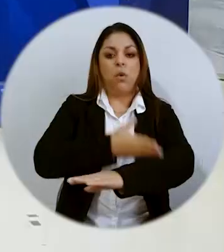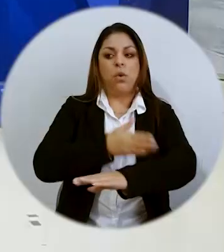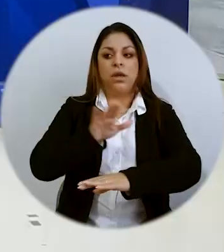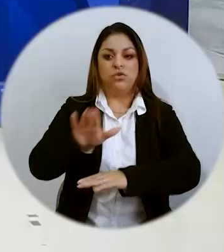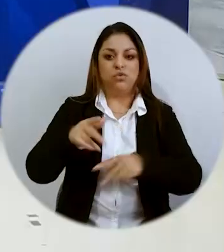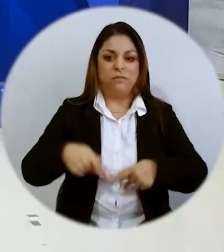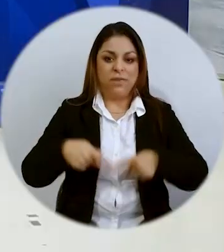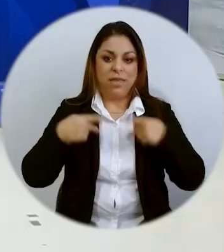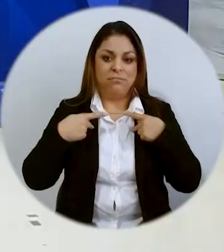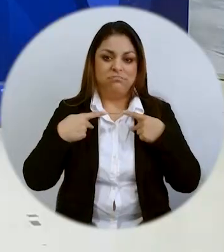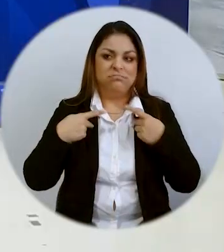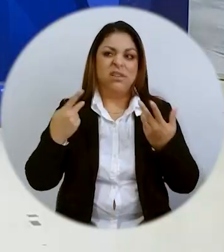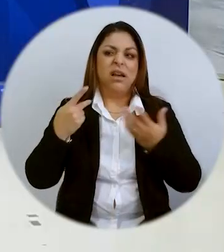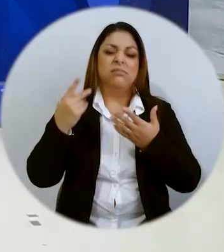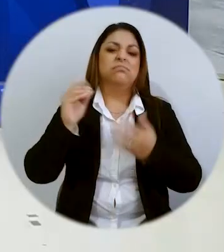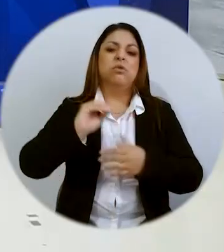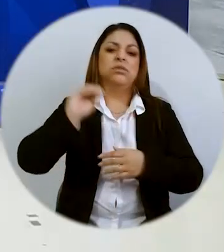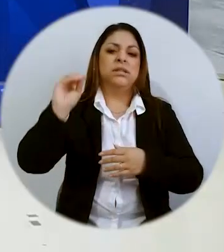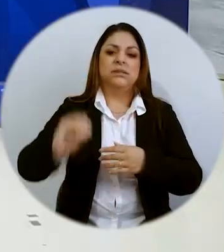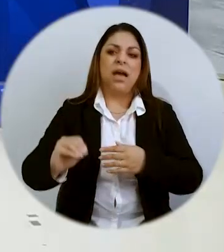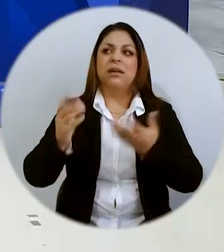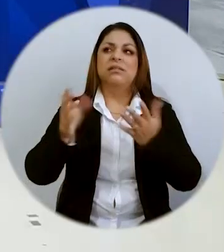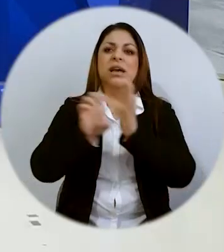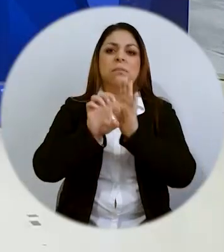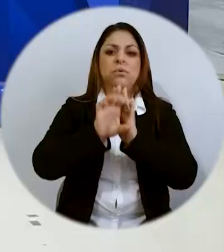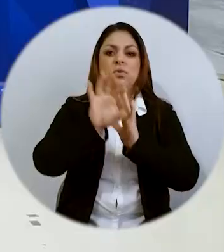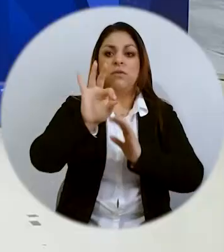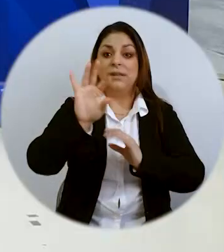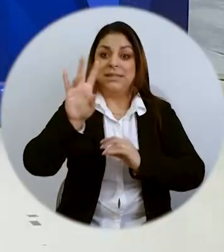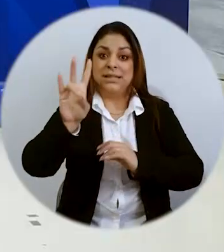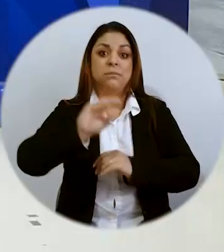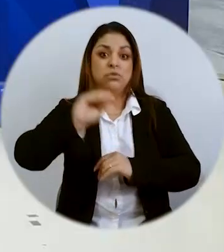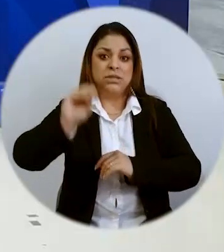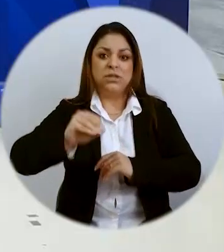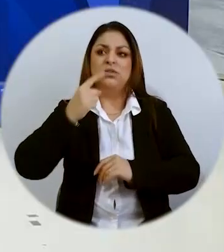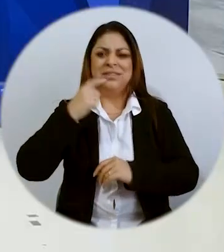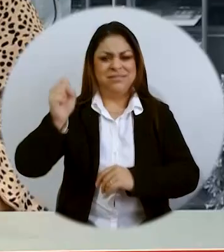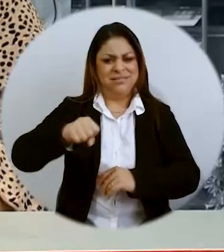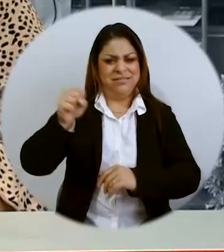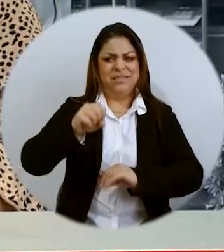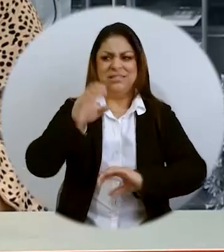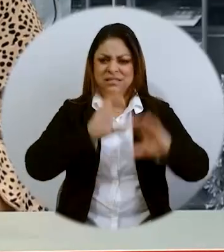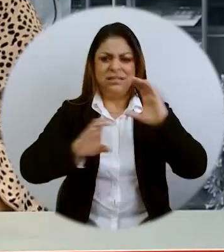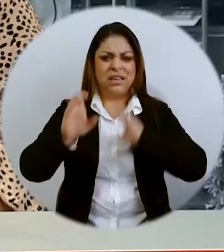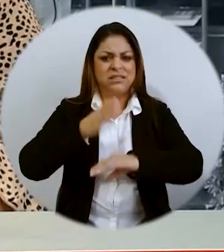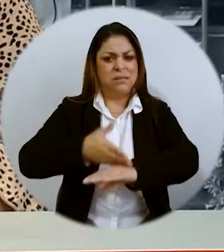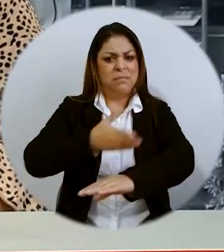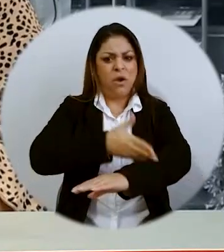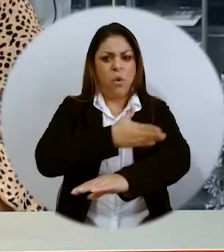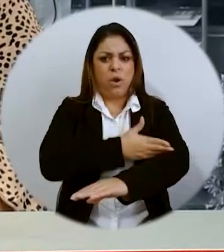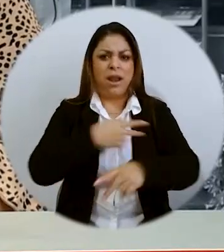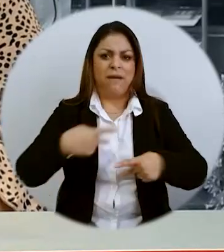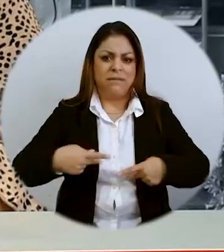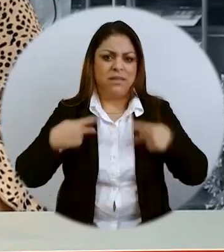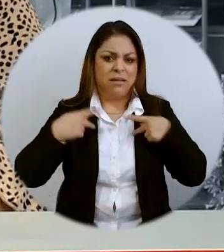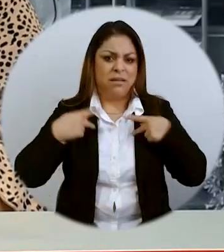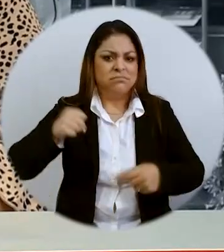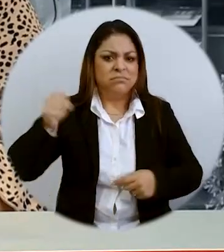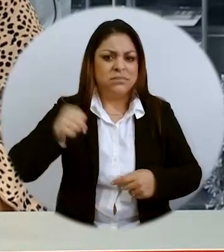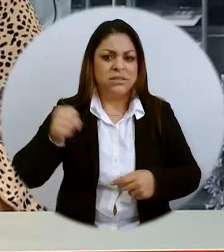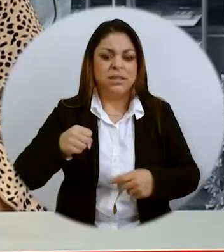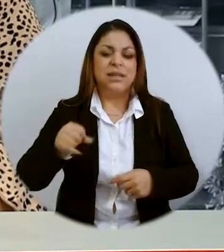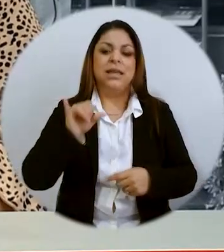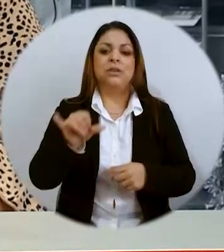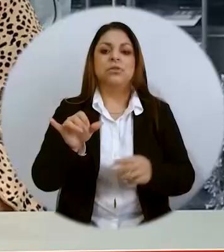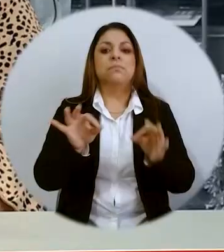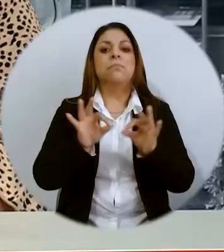sus vidas. El 90 y tanto por ciento, el 97% dice sí, la ciencia mejora nuestra vida, ¿verdad?